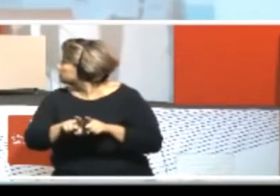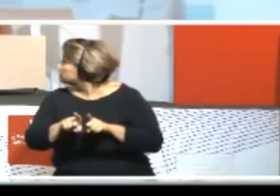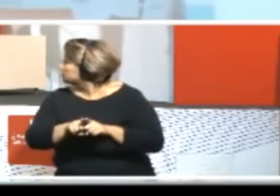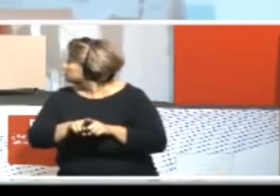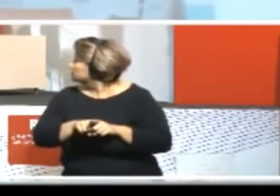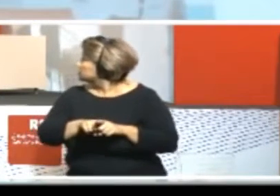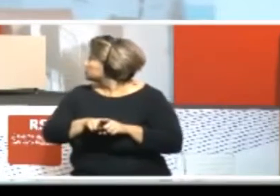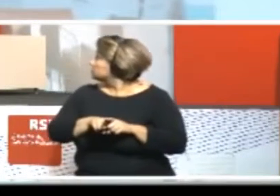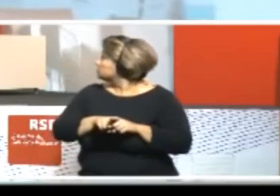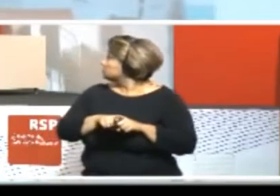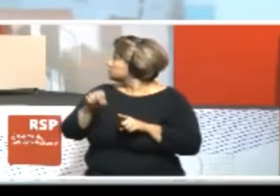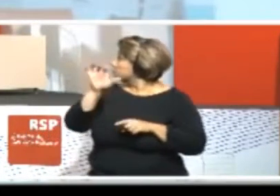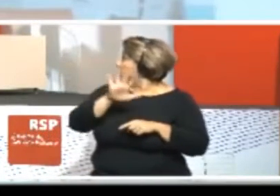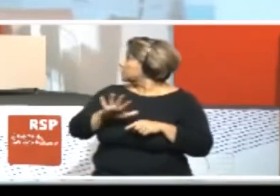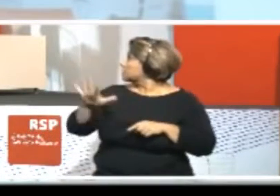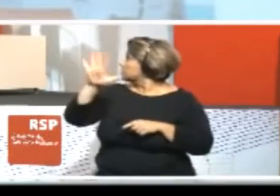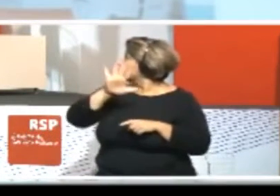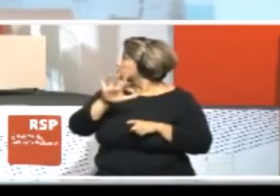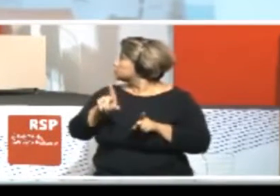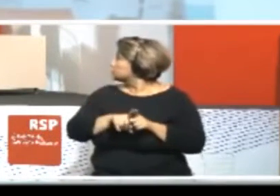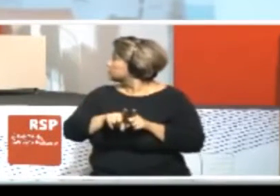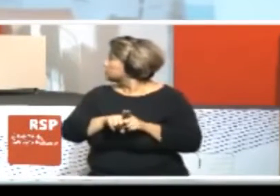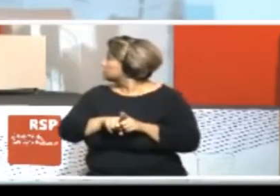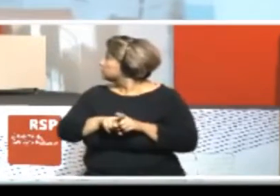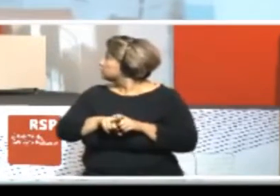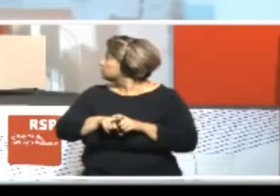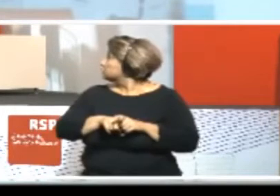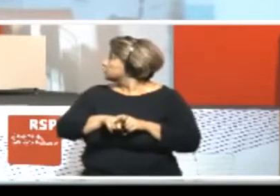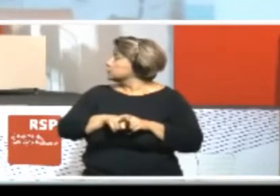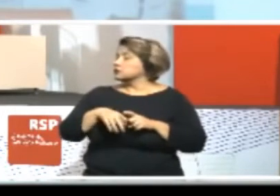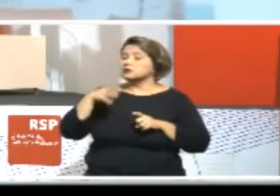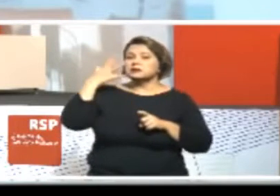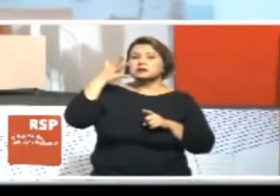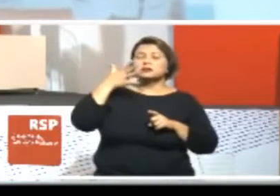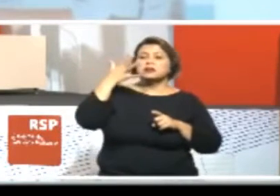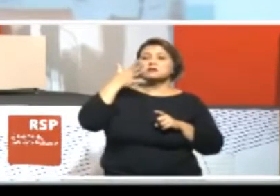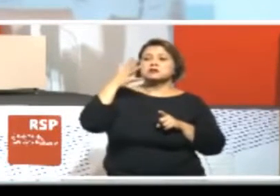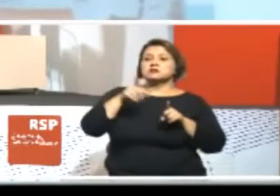de las autoridades municipales electas en México. Y